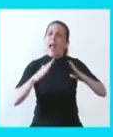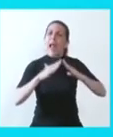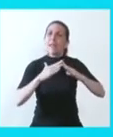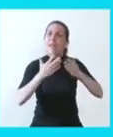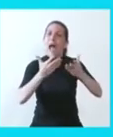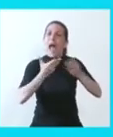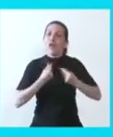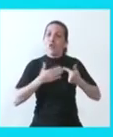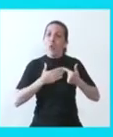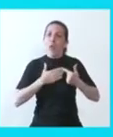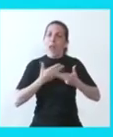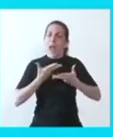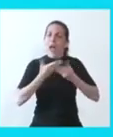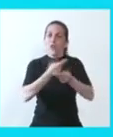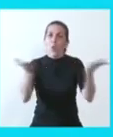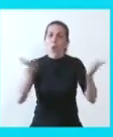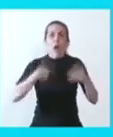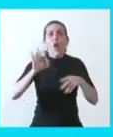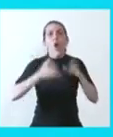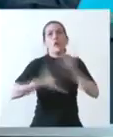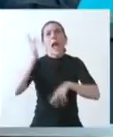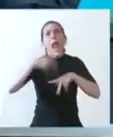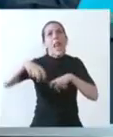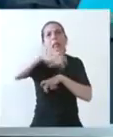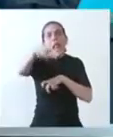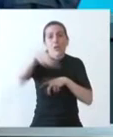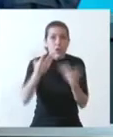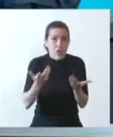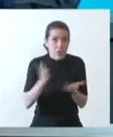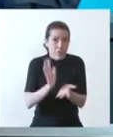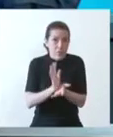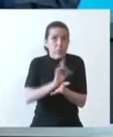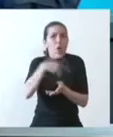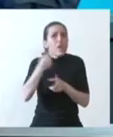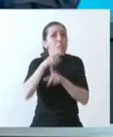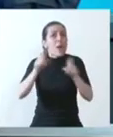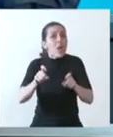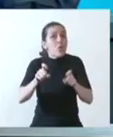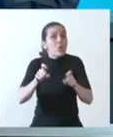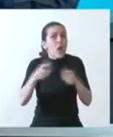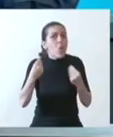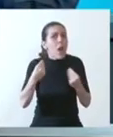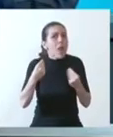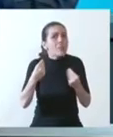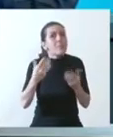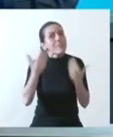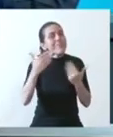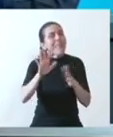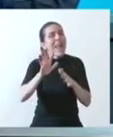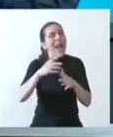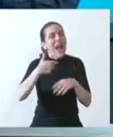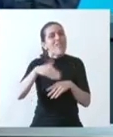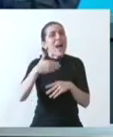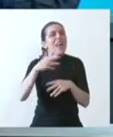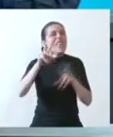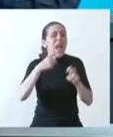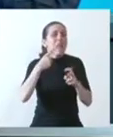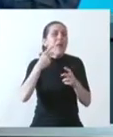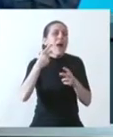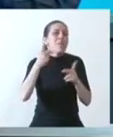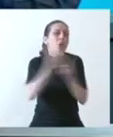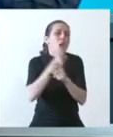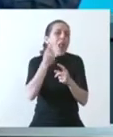ayudarnos, no circulando. ¿La otra pregunta cuál era? Las consecuencias económicas ya las